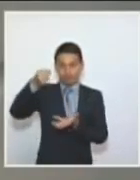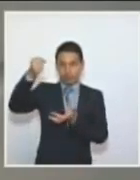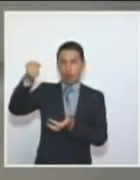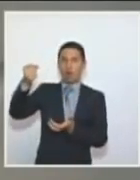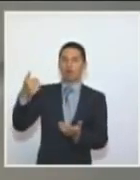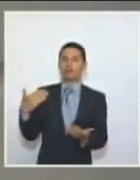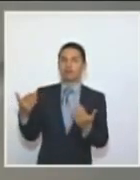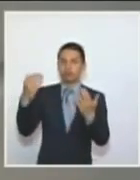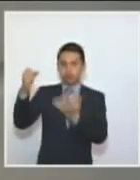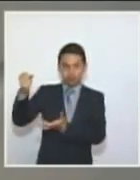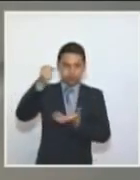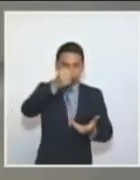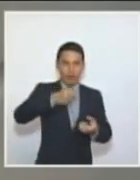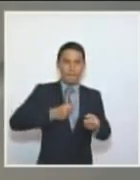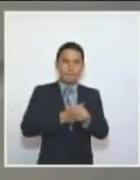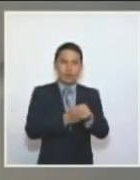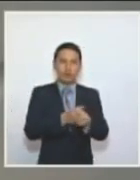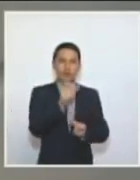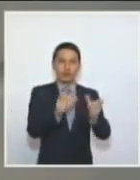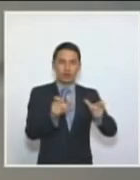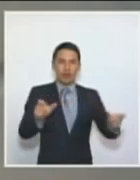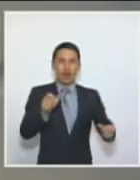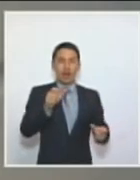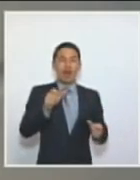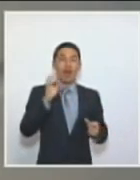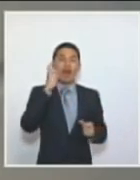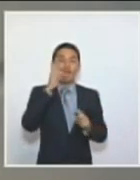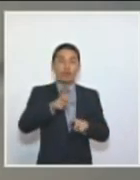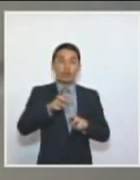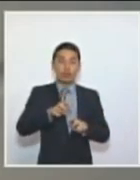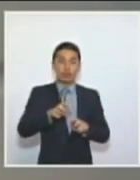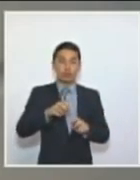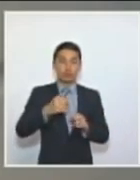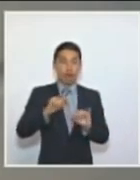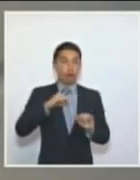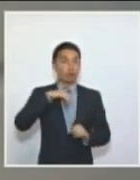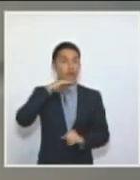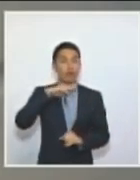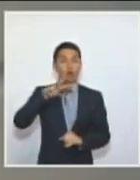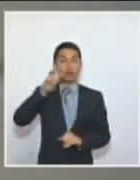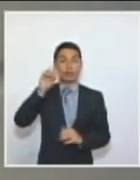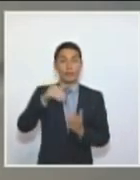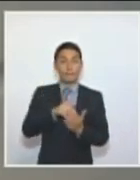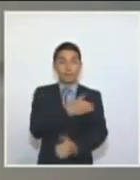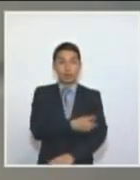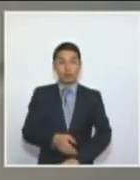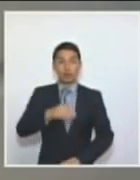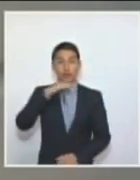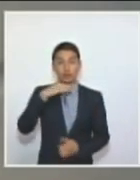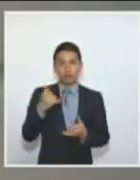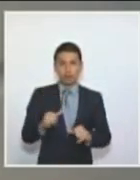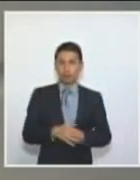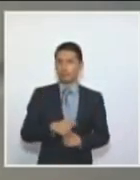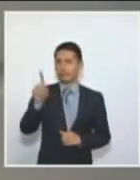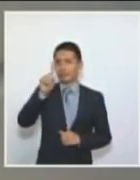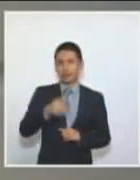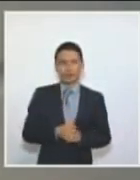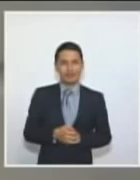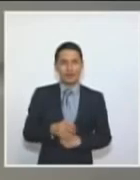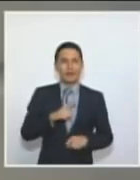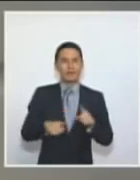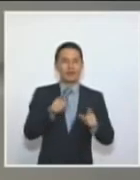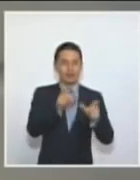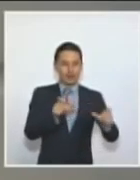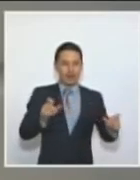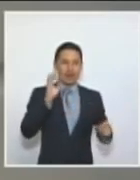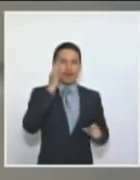este apoyo directo en el precio a los cafeteros no es suficiente, claro que no es suficiente. Pero los cafeteros reciben este apoyo del gobierno